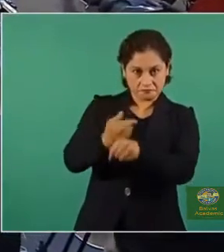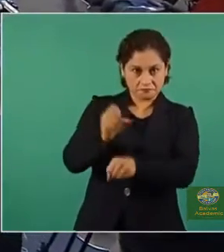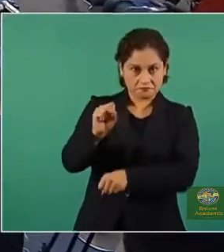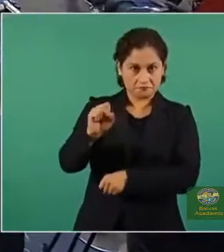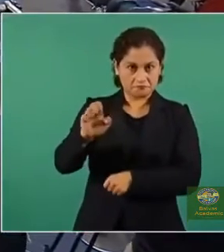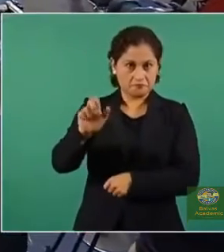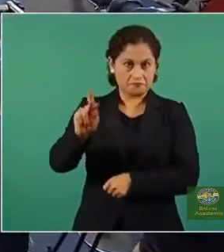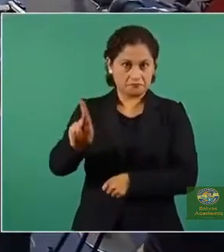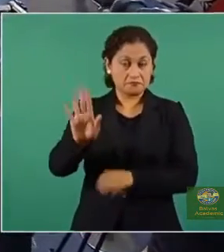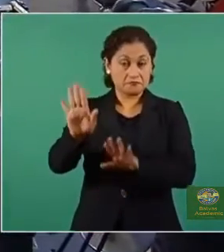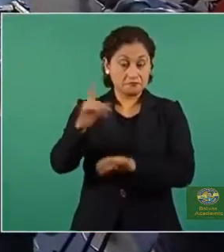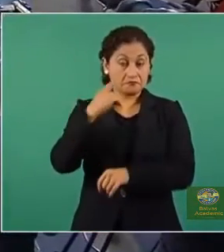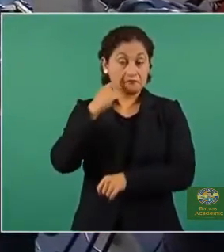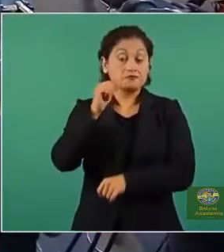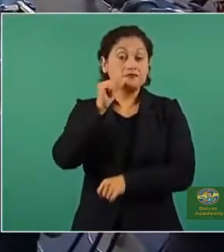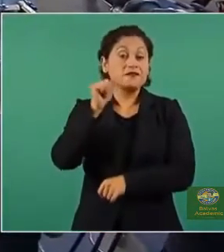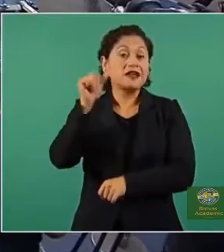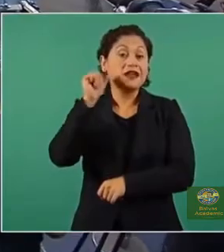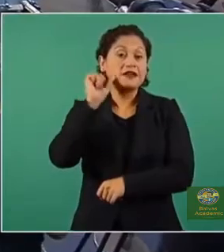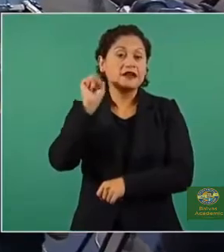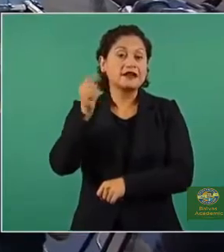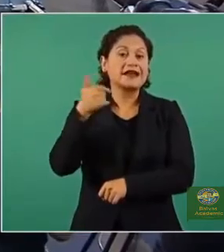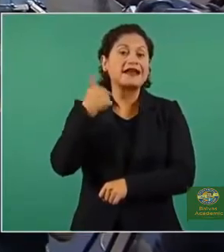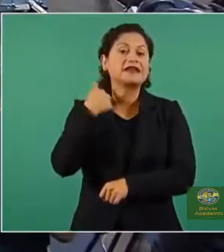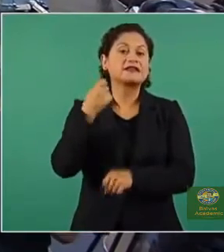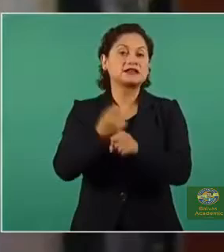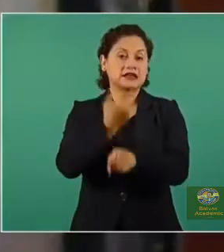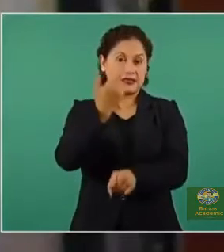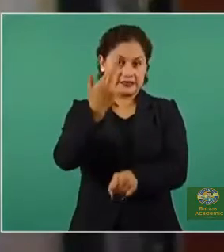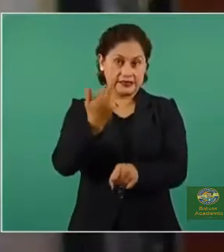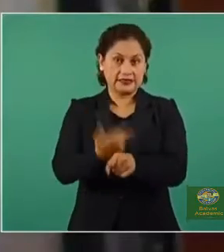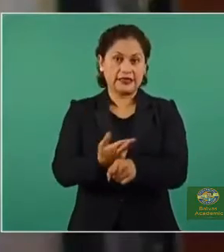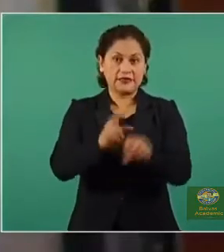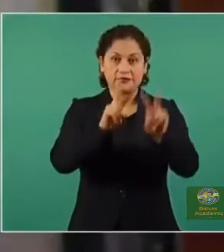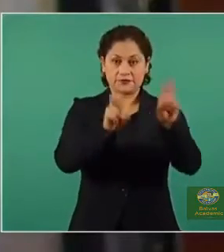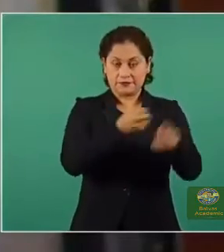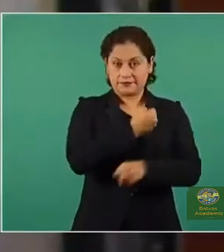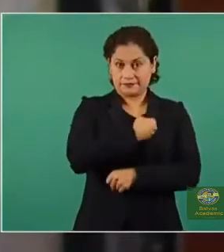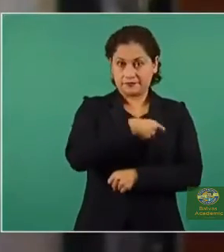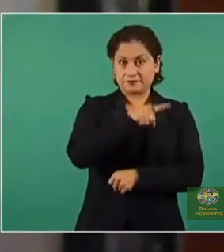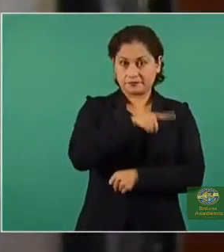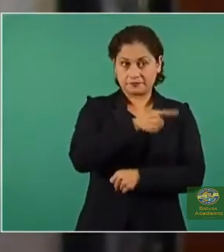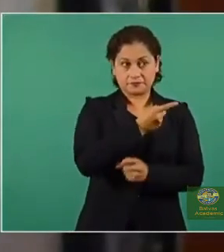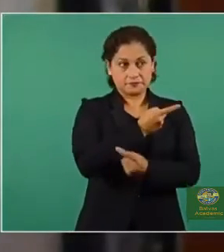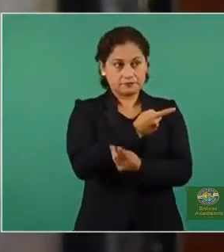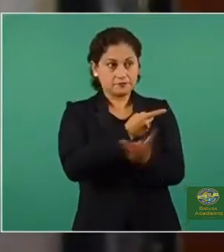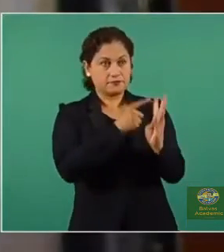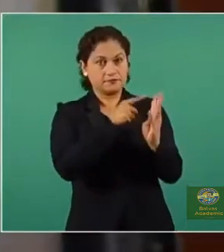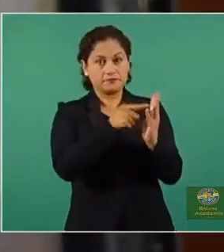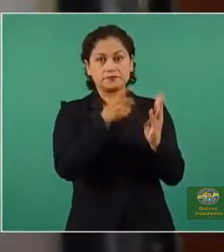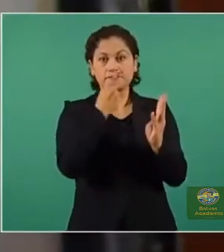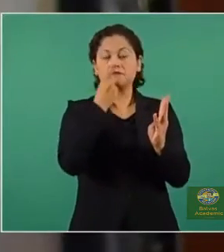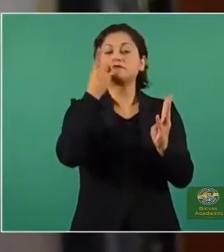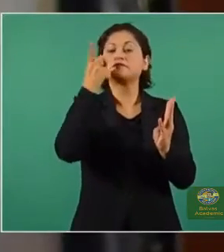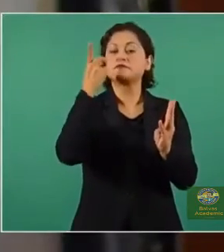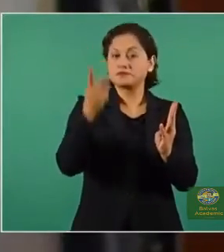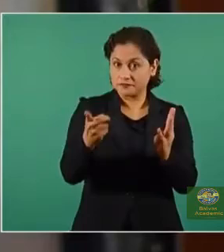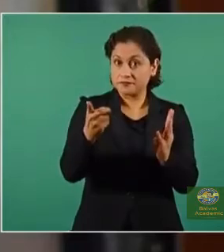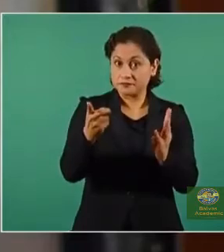pues, varios exsecretarios de Salud hablaron de esta necesidad de que en el regreso a